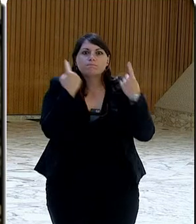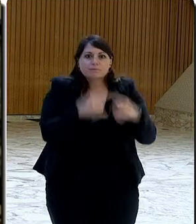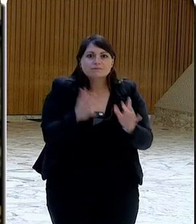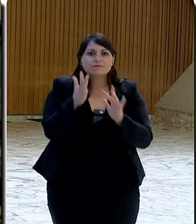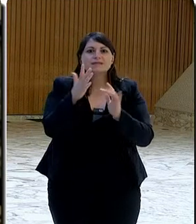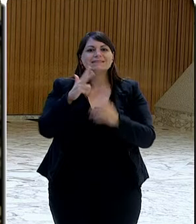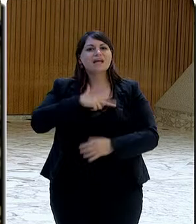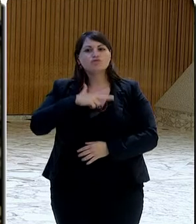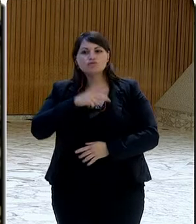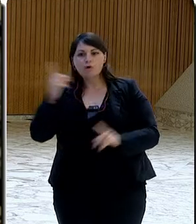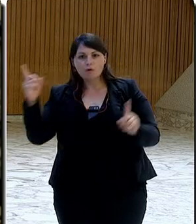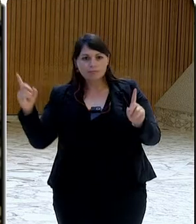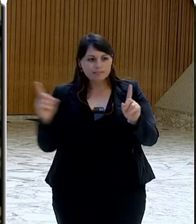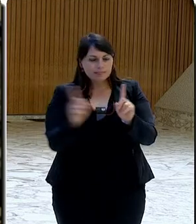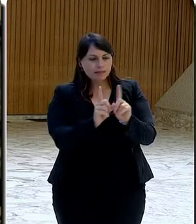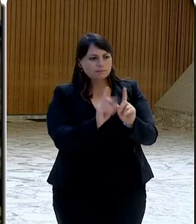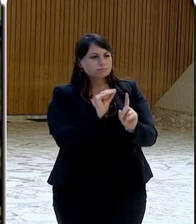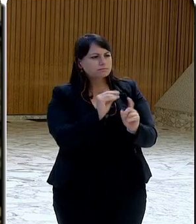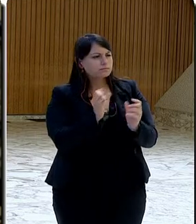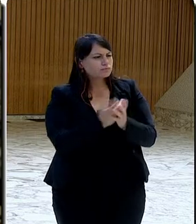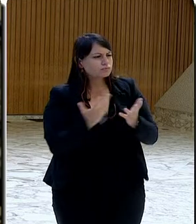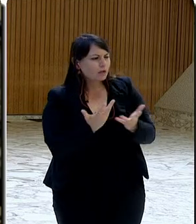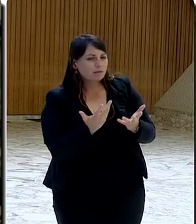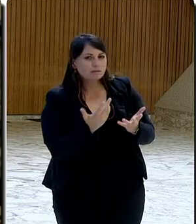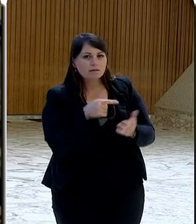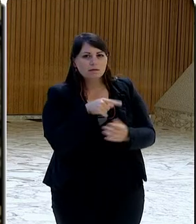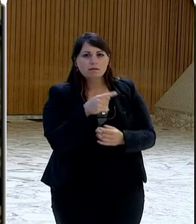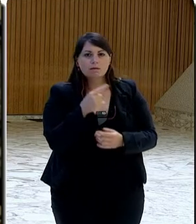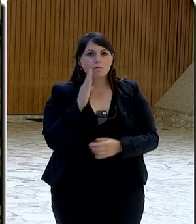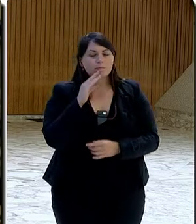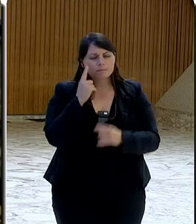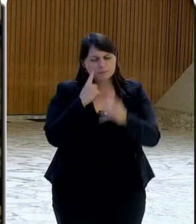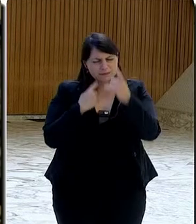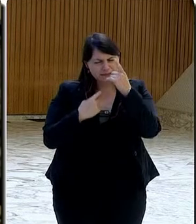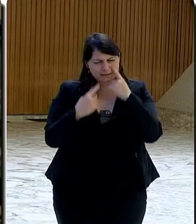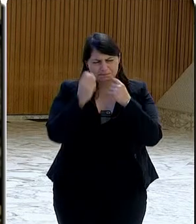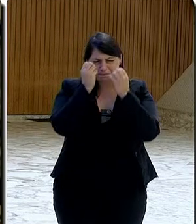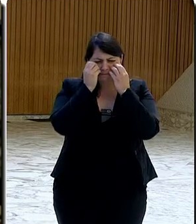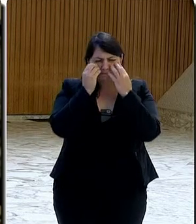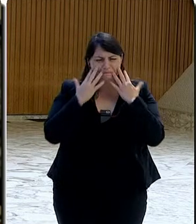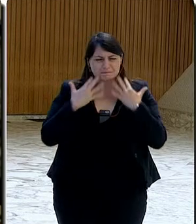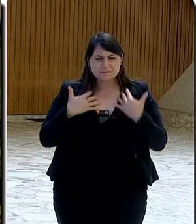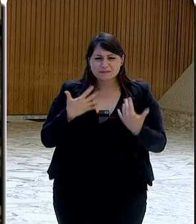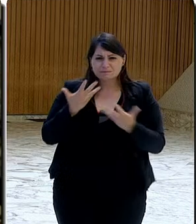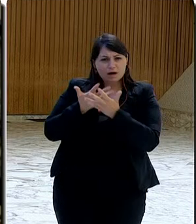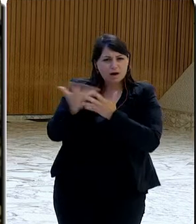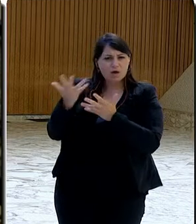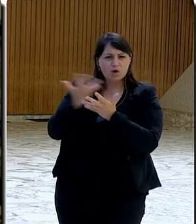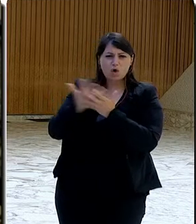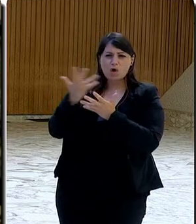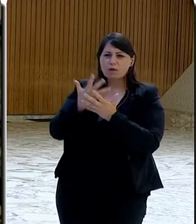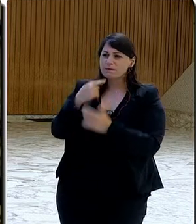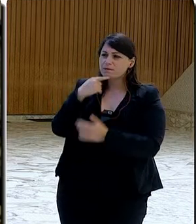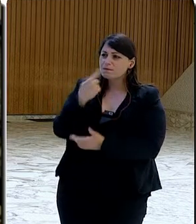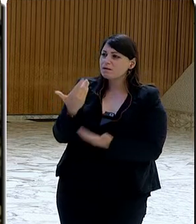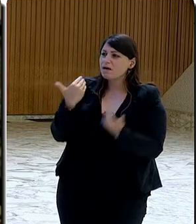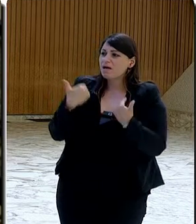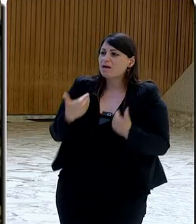Aquel hombre, entre sollozos, le contó su drama y terminó diciéndole, aquí estoy y no sé rezar.